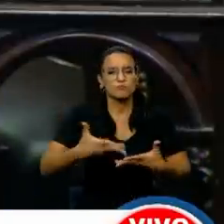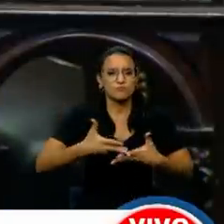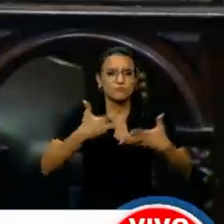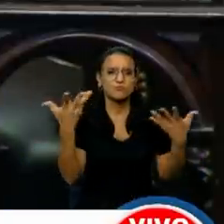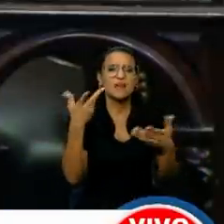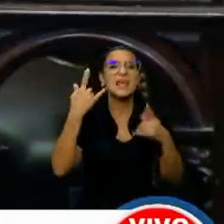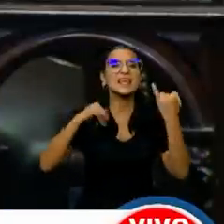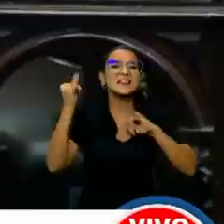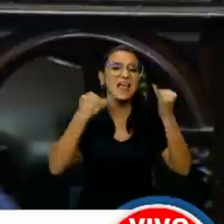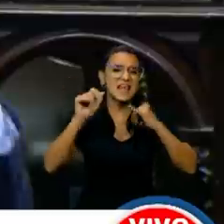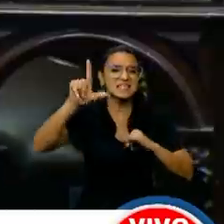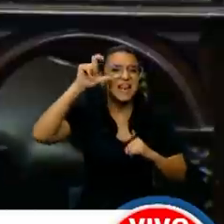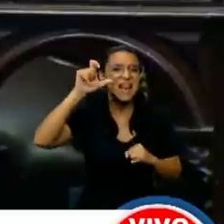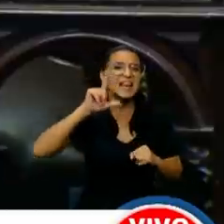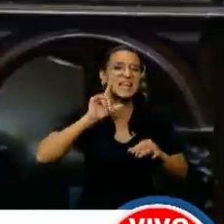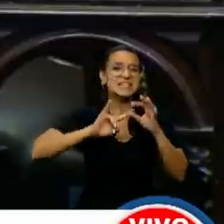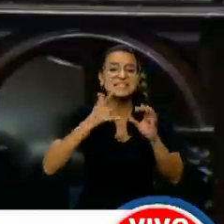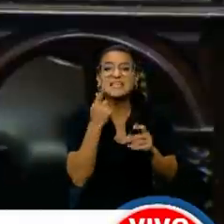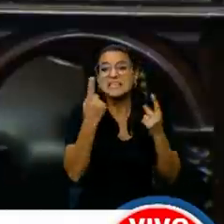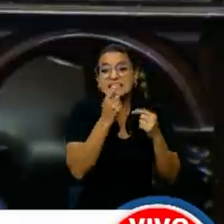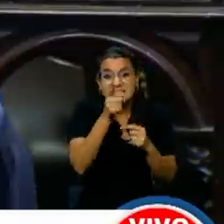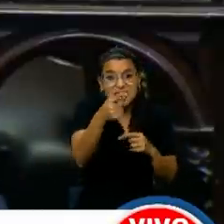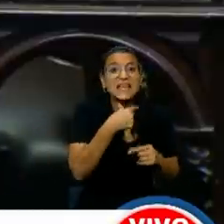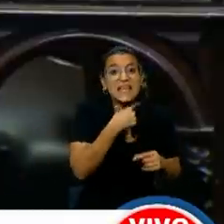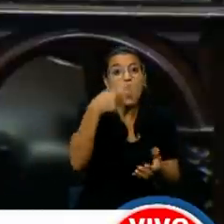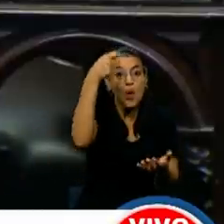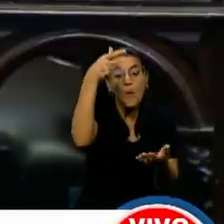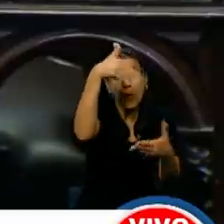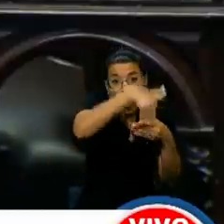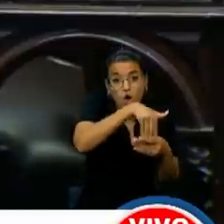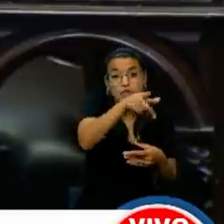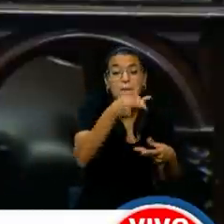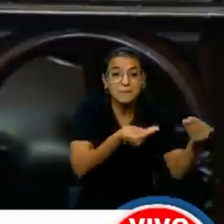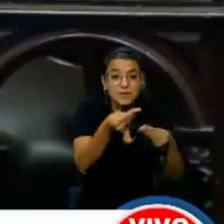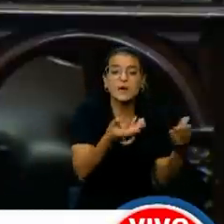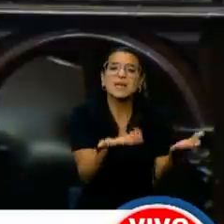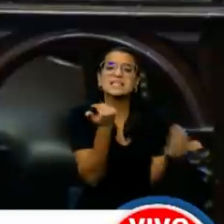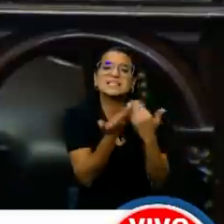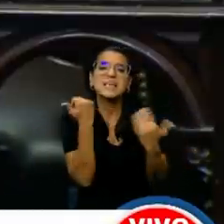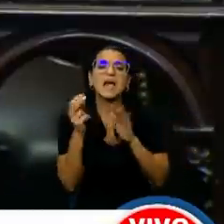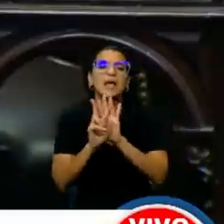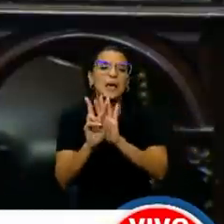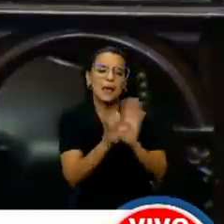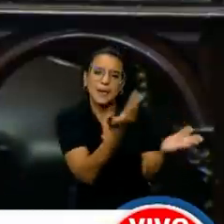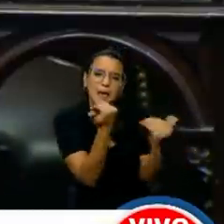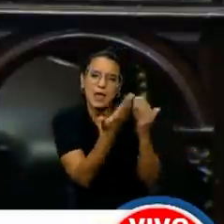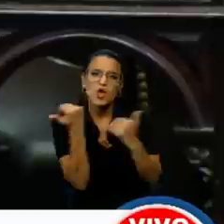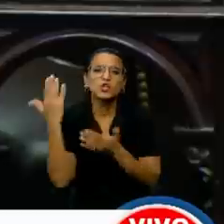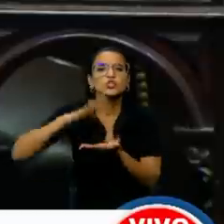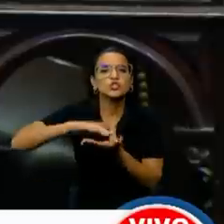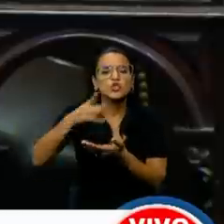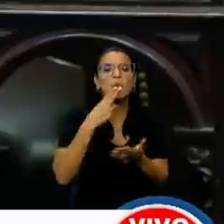de los intereses de las del ix si quieren que votemos el presupuesto saben la saquen las delegaciones de facultades en materia